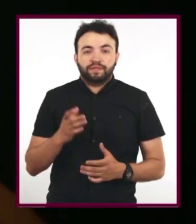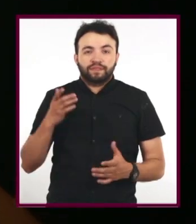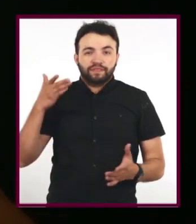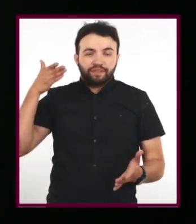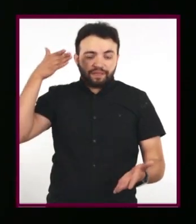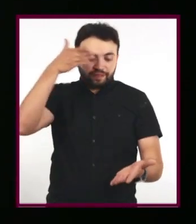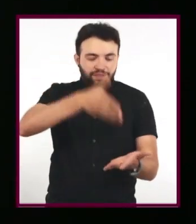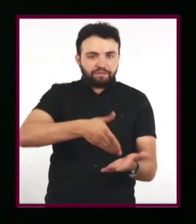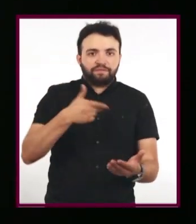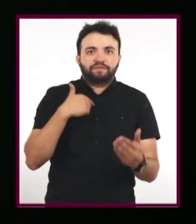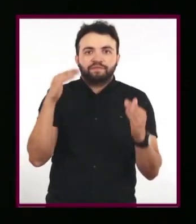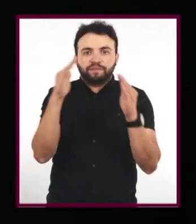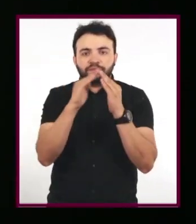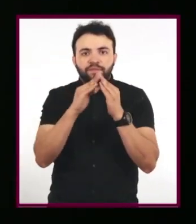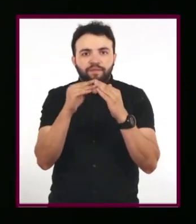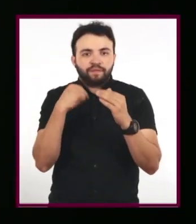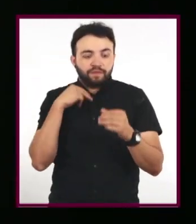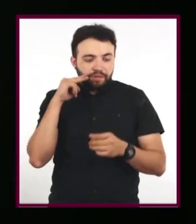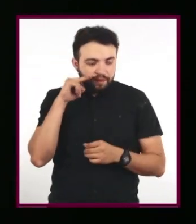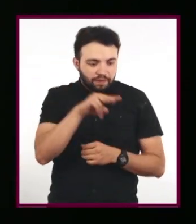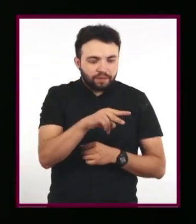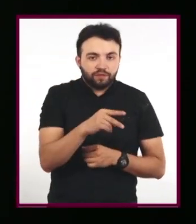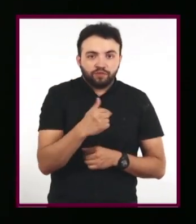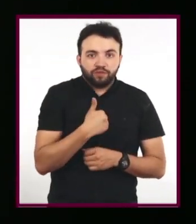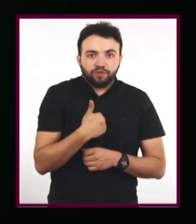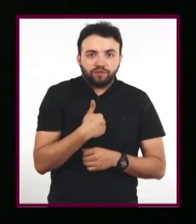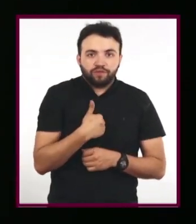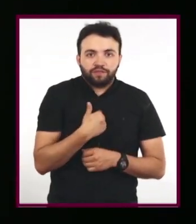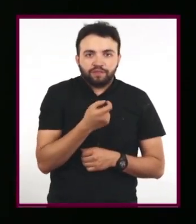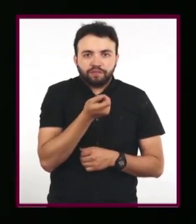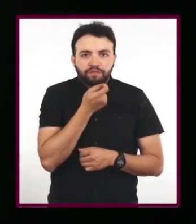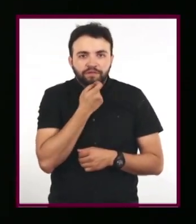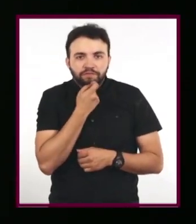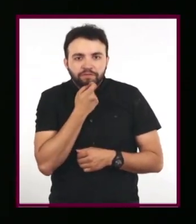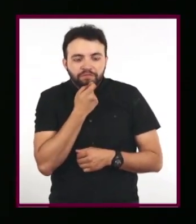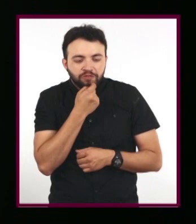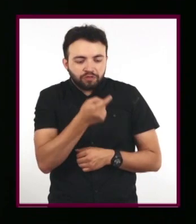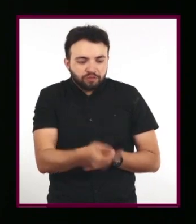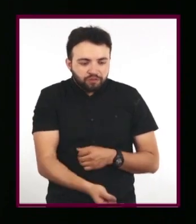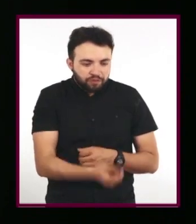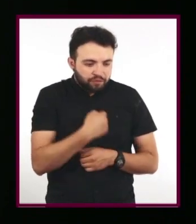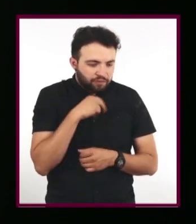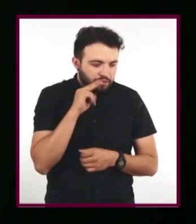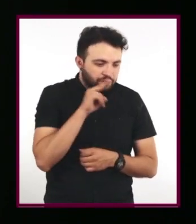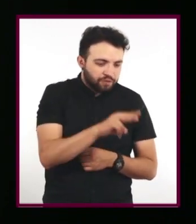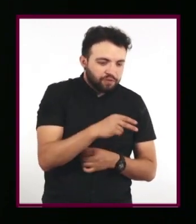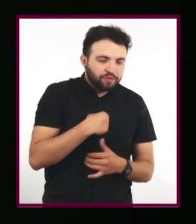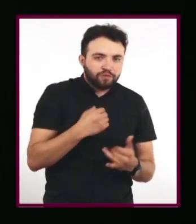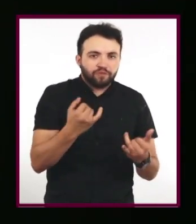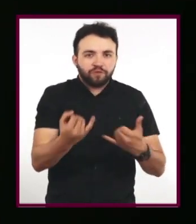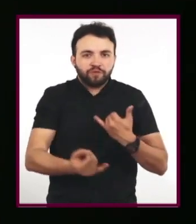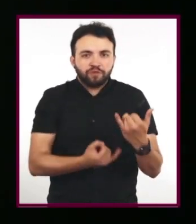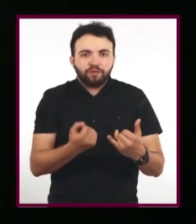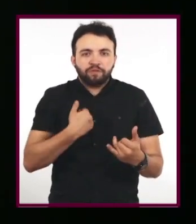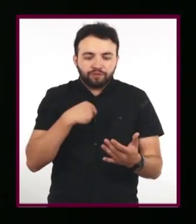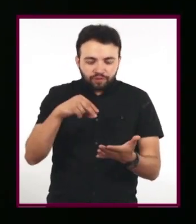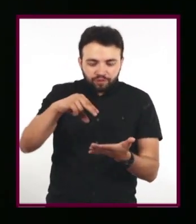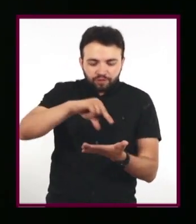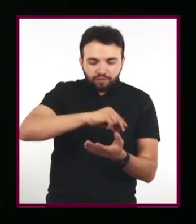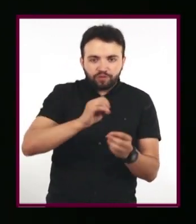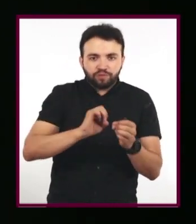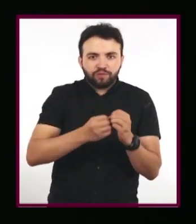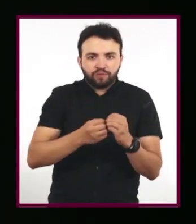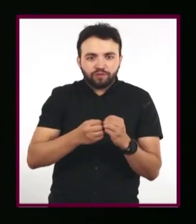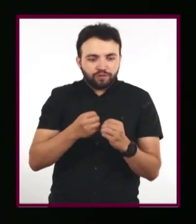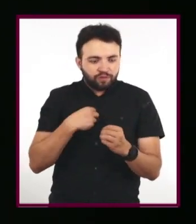Llegaría a casa y estaría yo, de niño, en mi cuarto jugando con mis carritos y mis muñecos. Me diría a mí mismo: hola, Dari, ¿cómo has